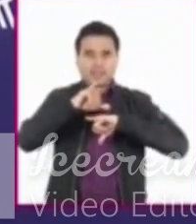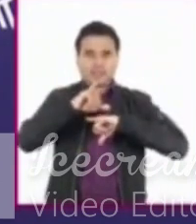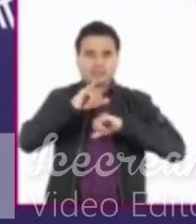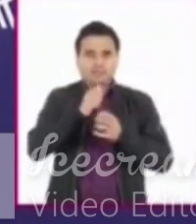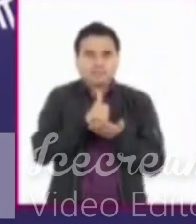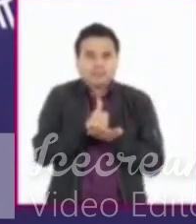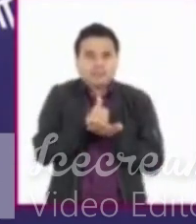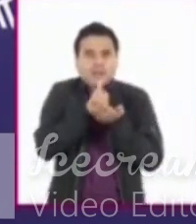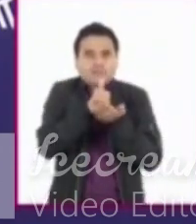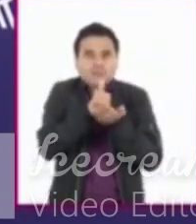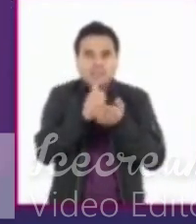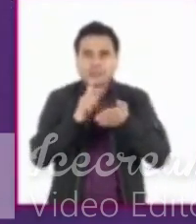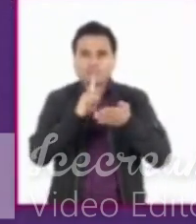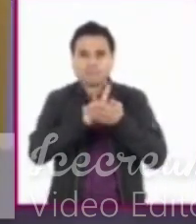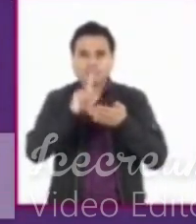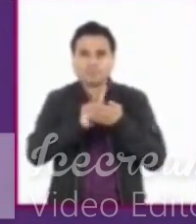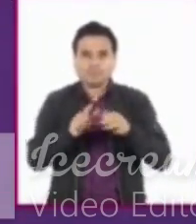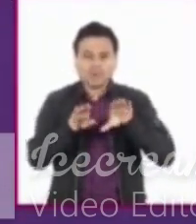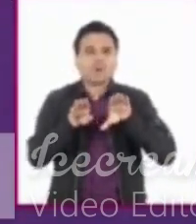los productos de limpieza.